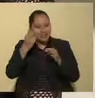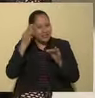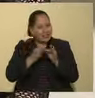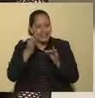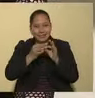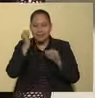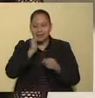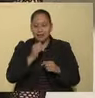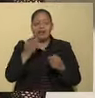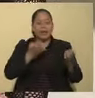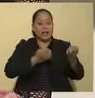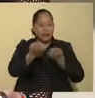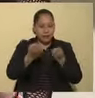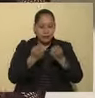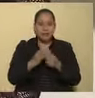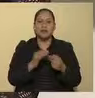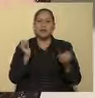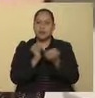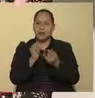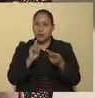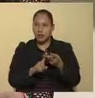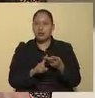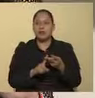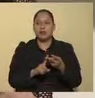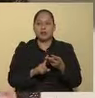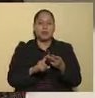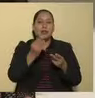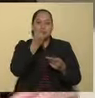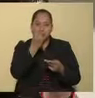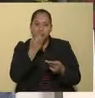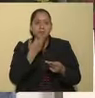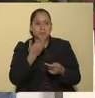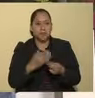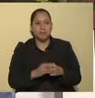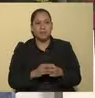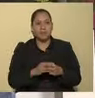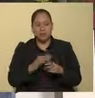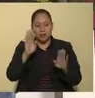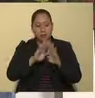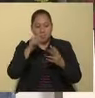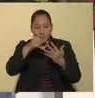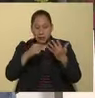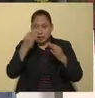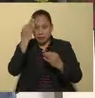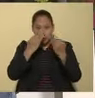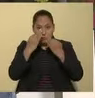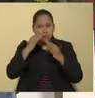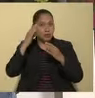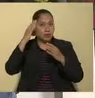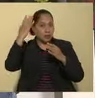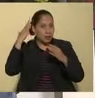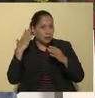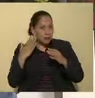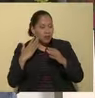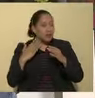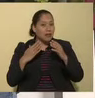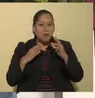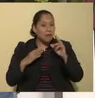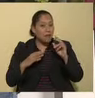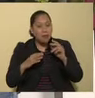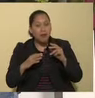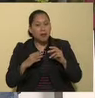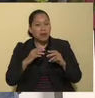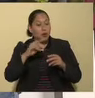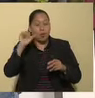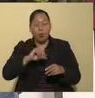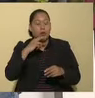O sea, igual que el ejercicio, igual que a veces la alimentación, pero todo lo que te haces de tratamientos en el cabello, no ves resultados a la primera vez.